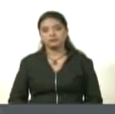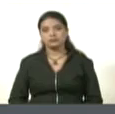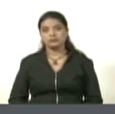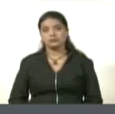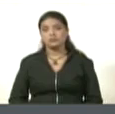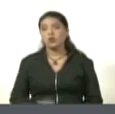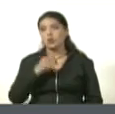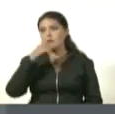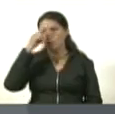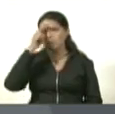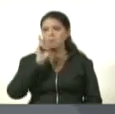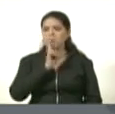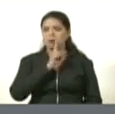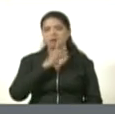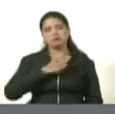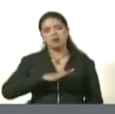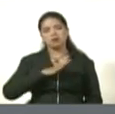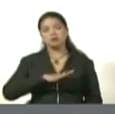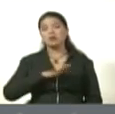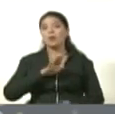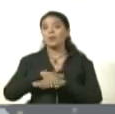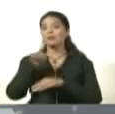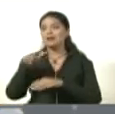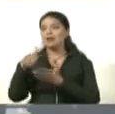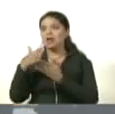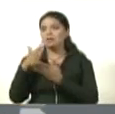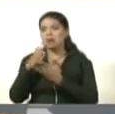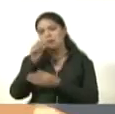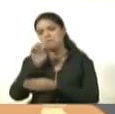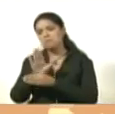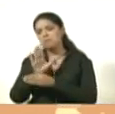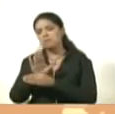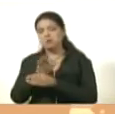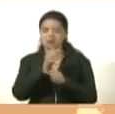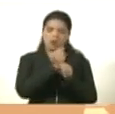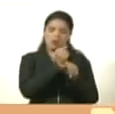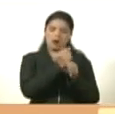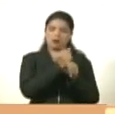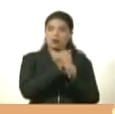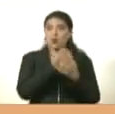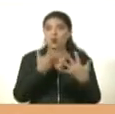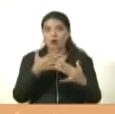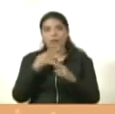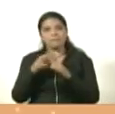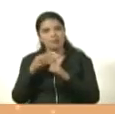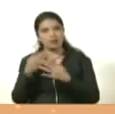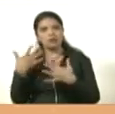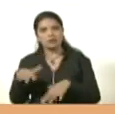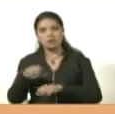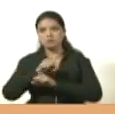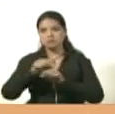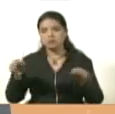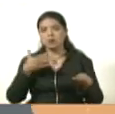¿verdad?, por la institución, mientras ellos trabajaban, estuvieron en riesgo de ser asesinados por un